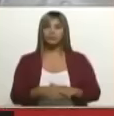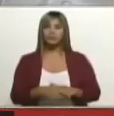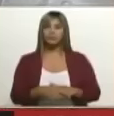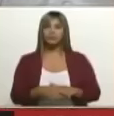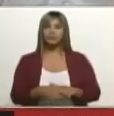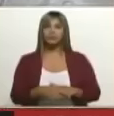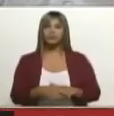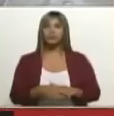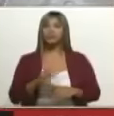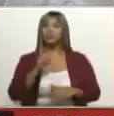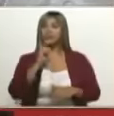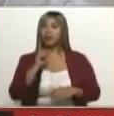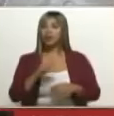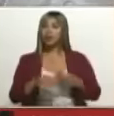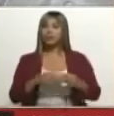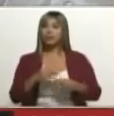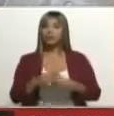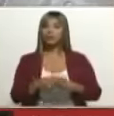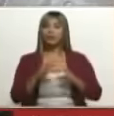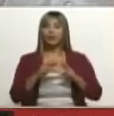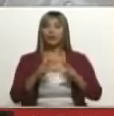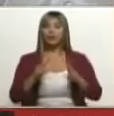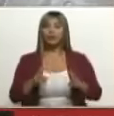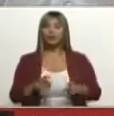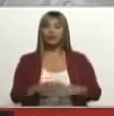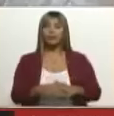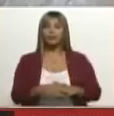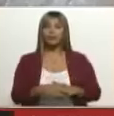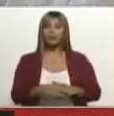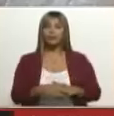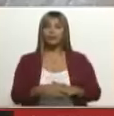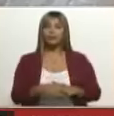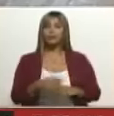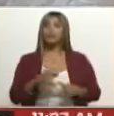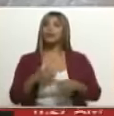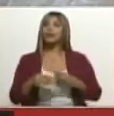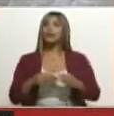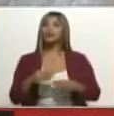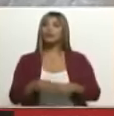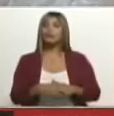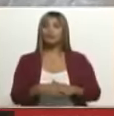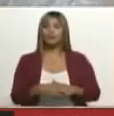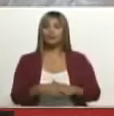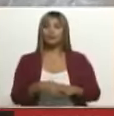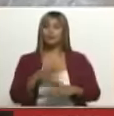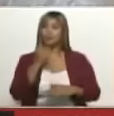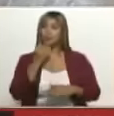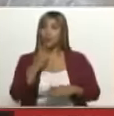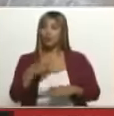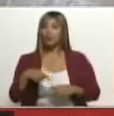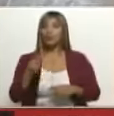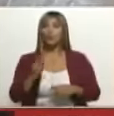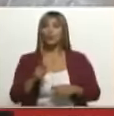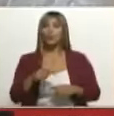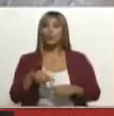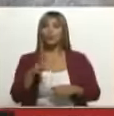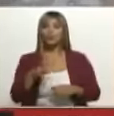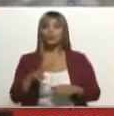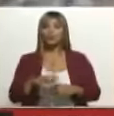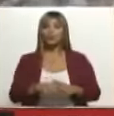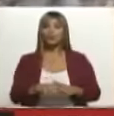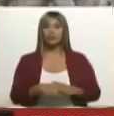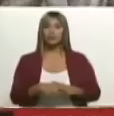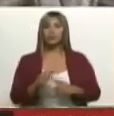Quienes aquí delinquieron, se les revisarán sus acciones. Y bueno, los jueces de la República,